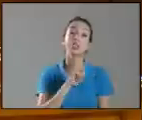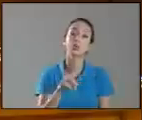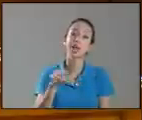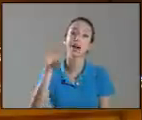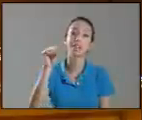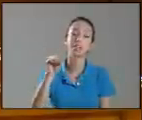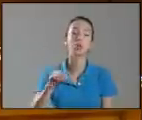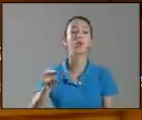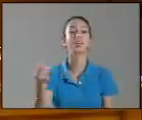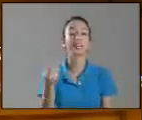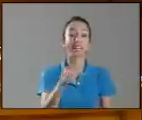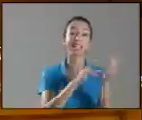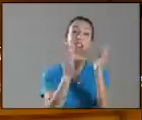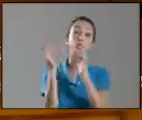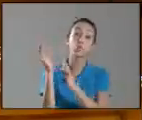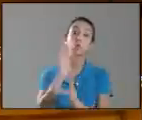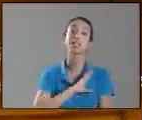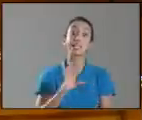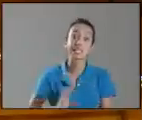eso. Yo no estoy hablando de eso.